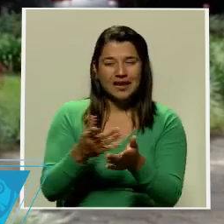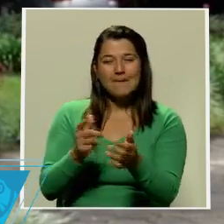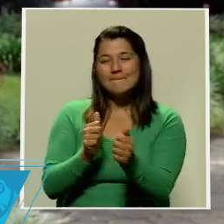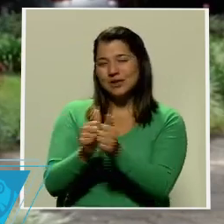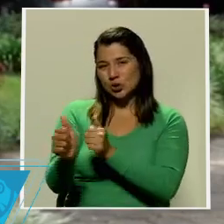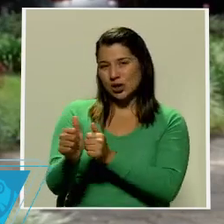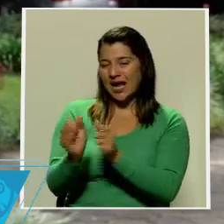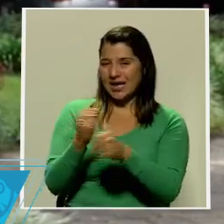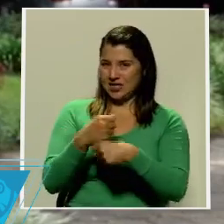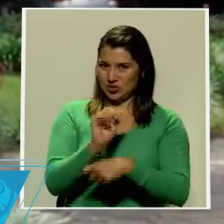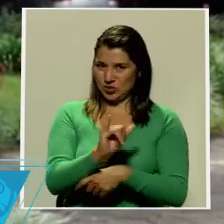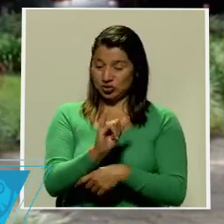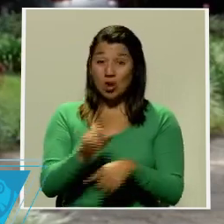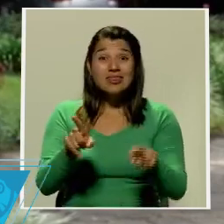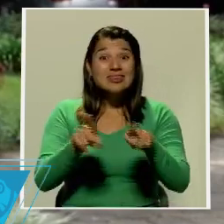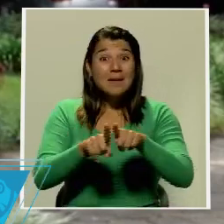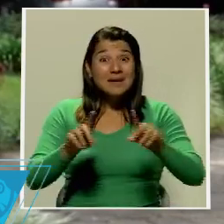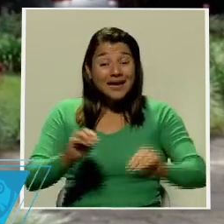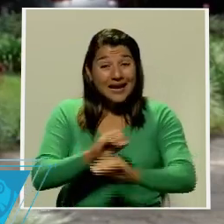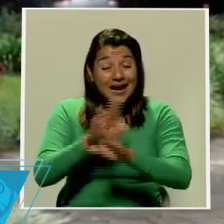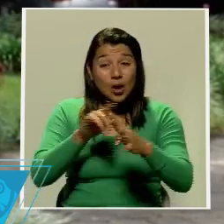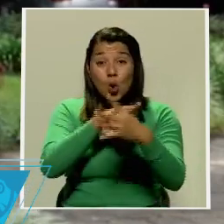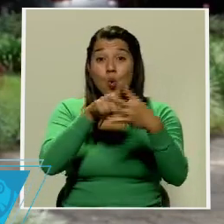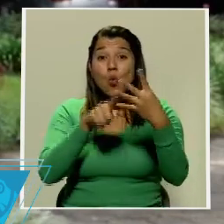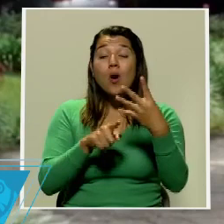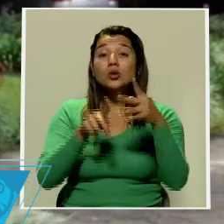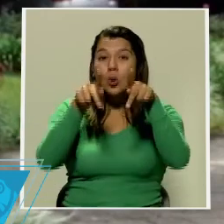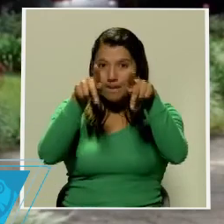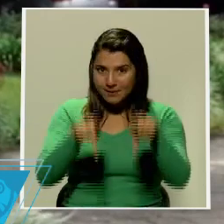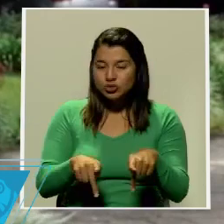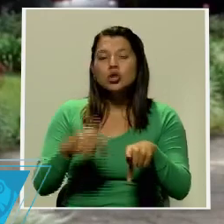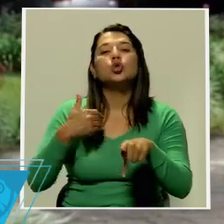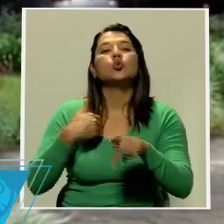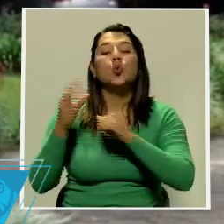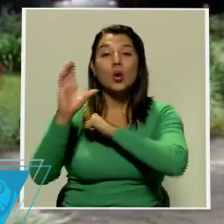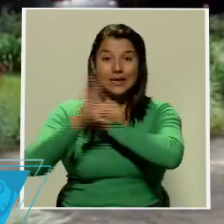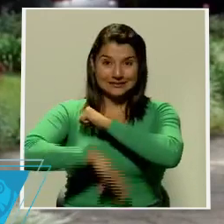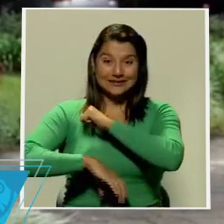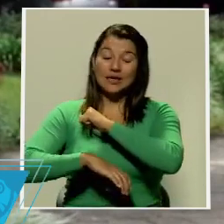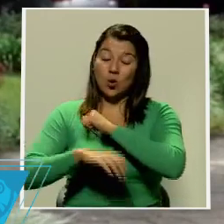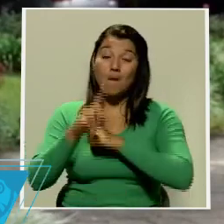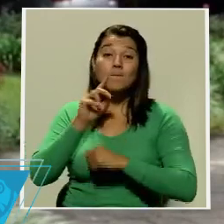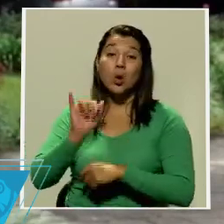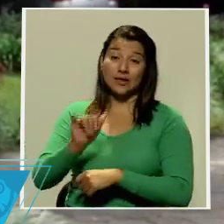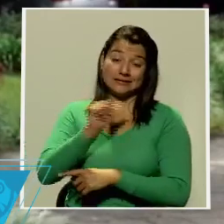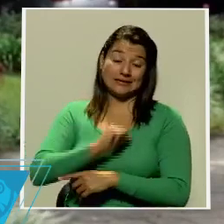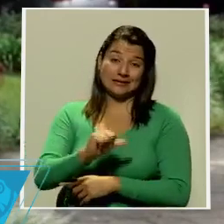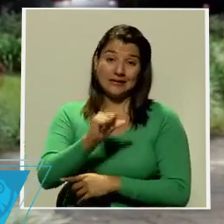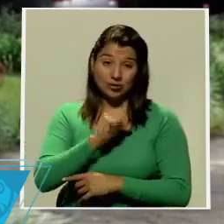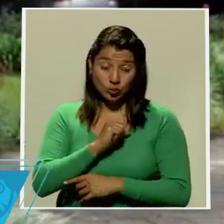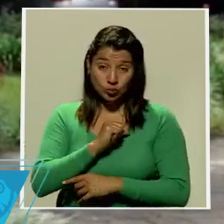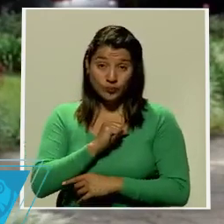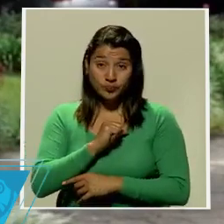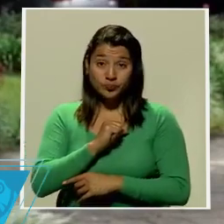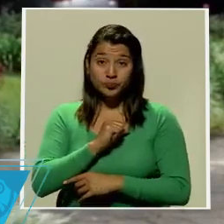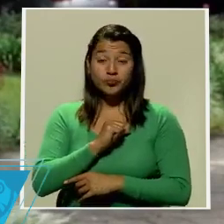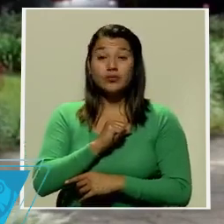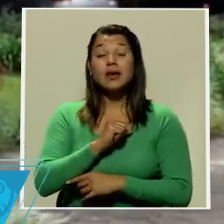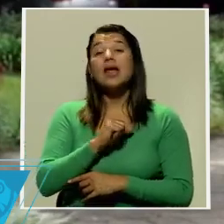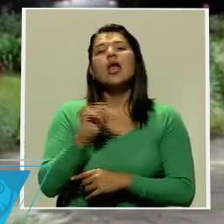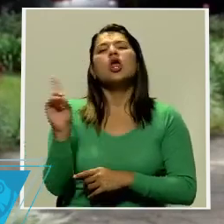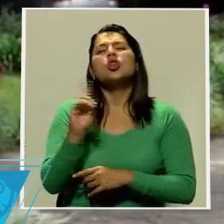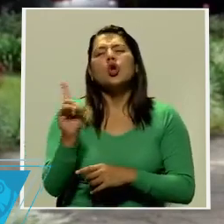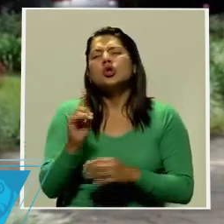es claro que fueron 4 las personas que fueron condenadas penalmente por este tipo de acciones. La provincia en las que más